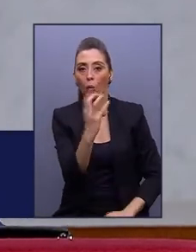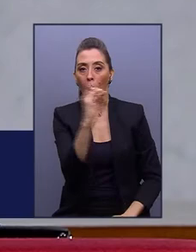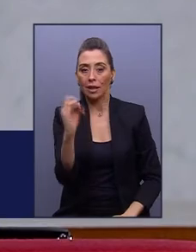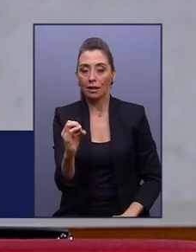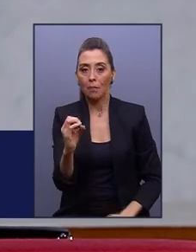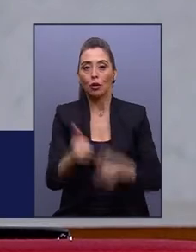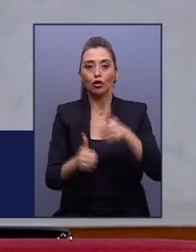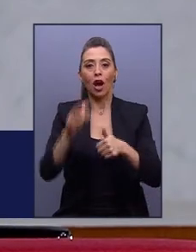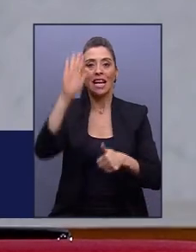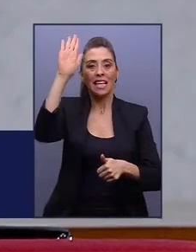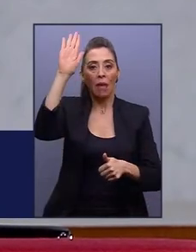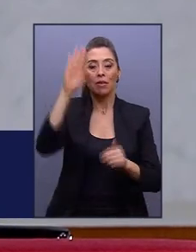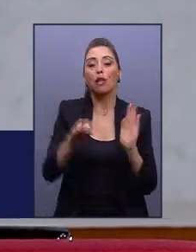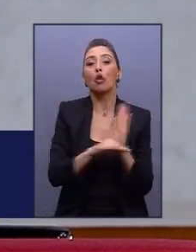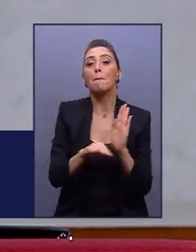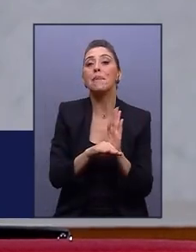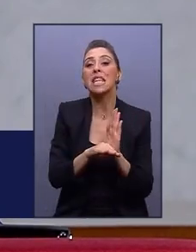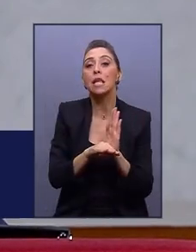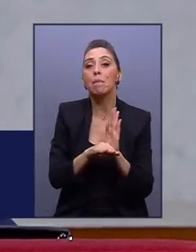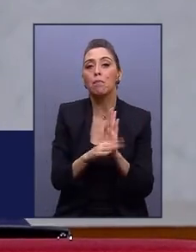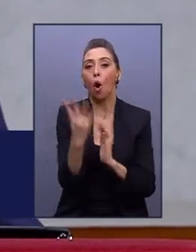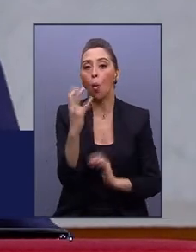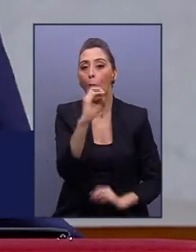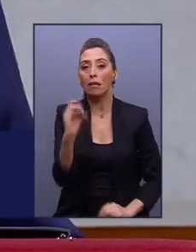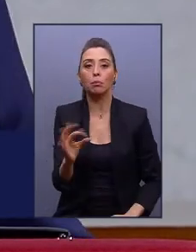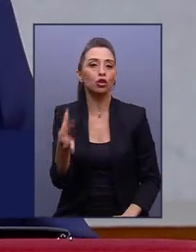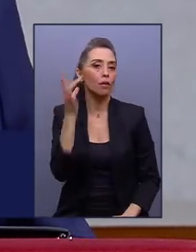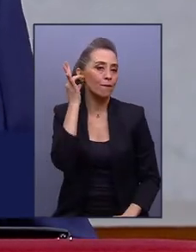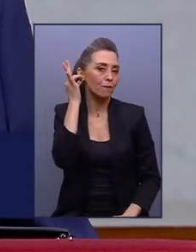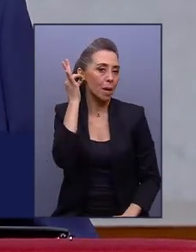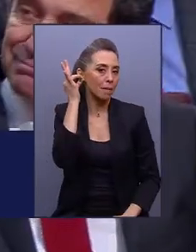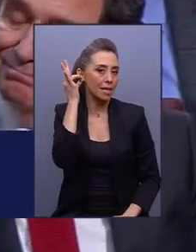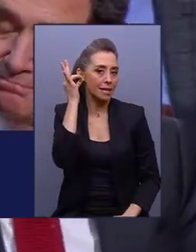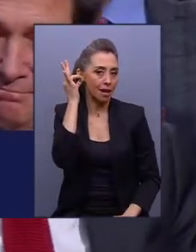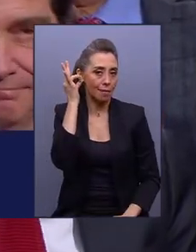de las candidaturas como mínimo deben ser femeninas.